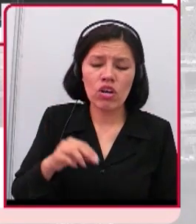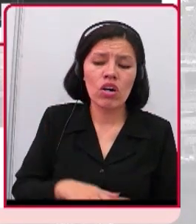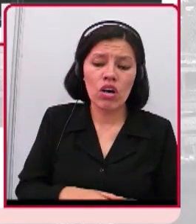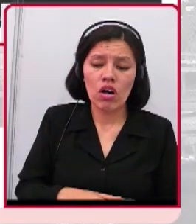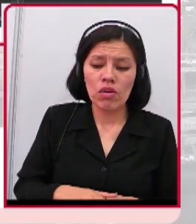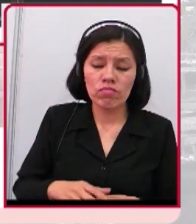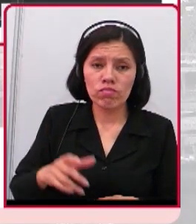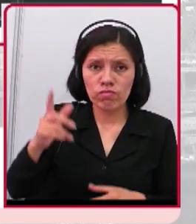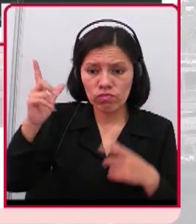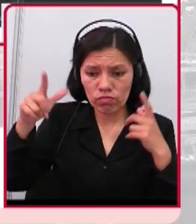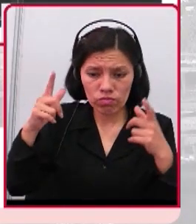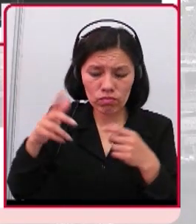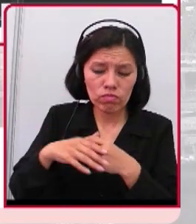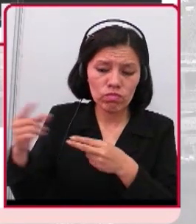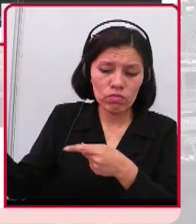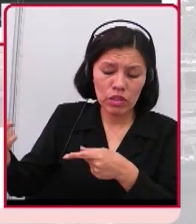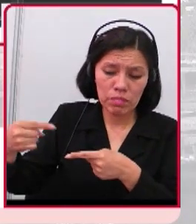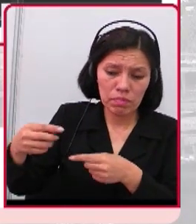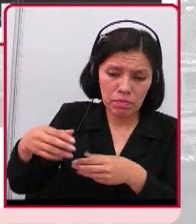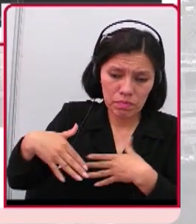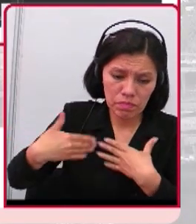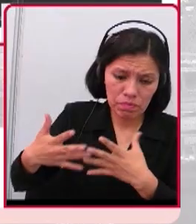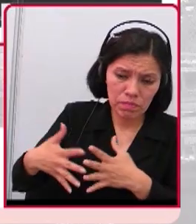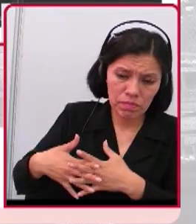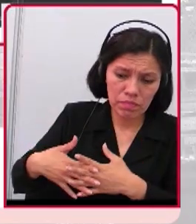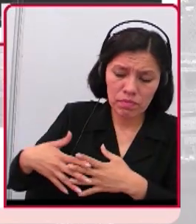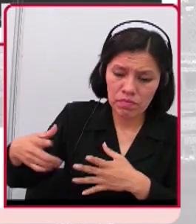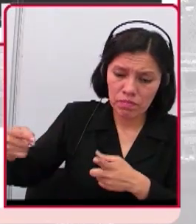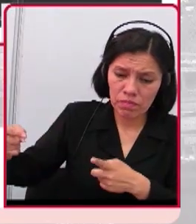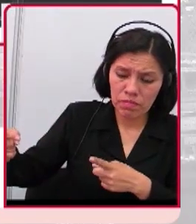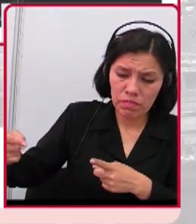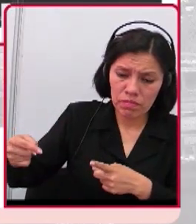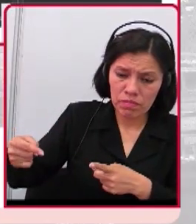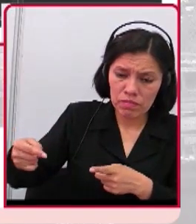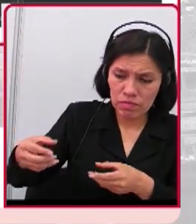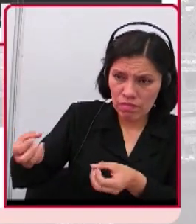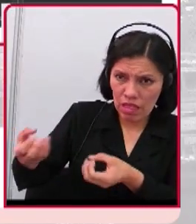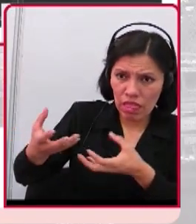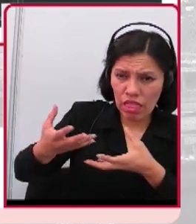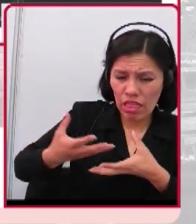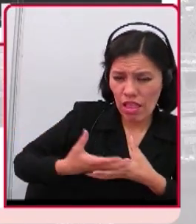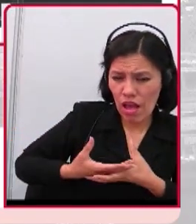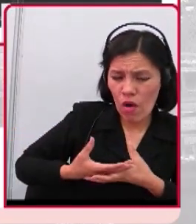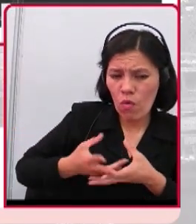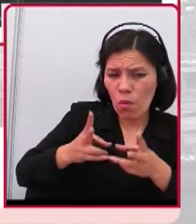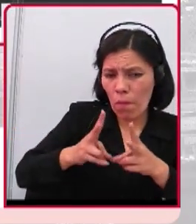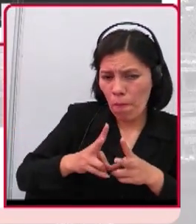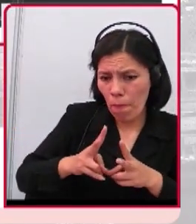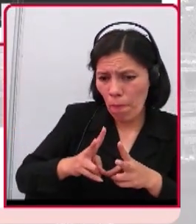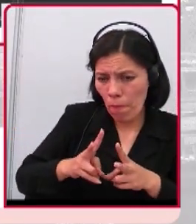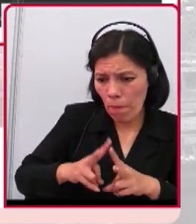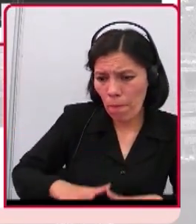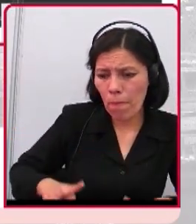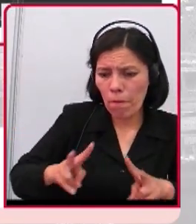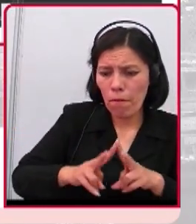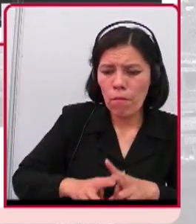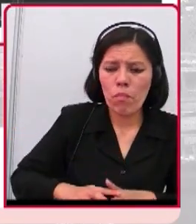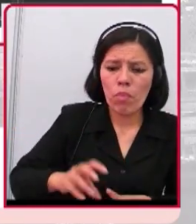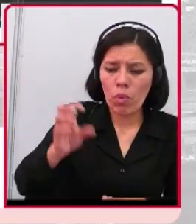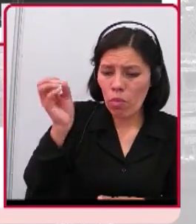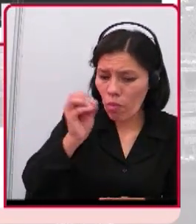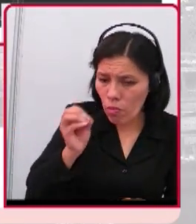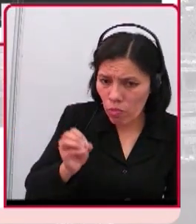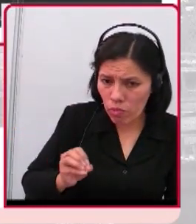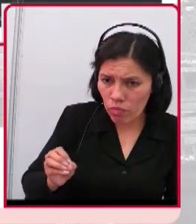una herramienta que nos permite obtener un valor porcentual de cumplimiento de 0 a 100, si es que una